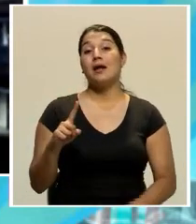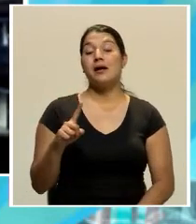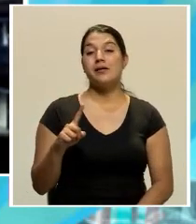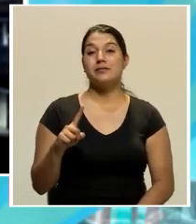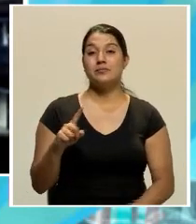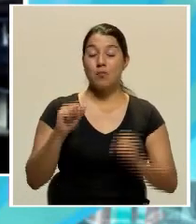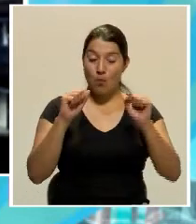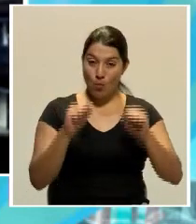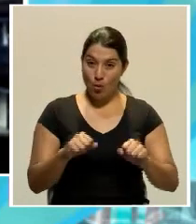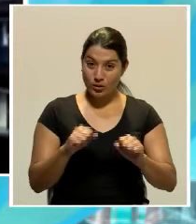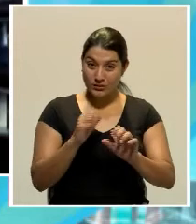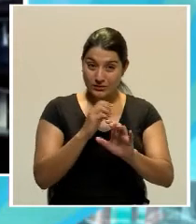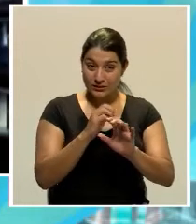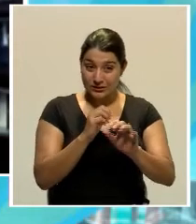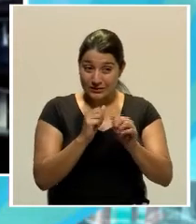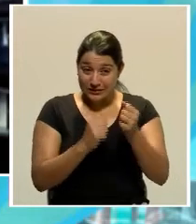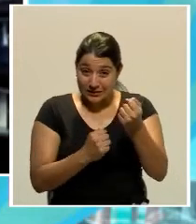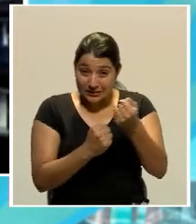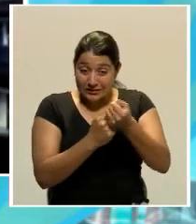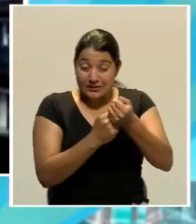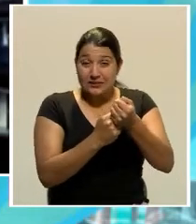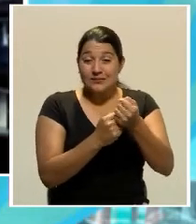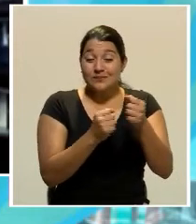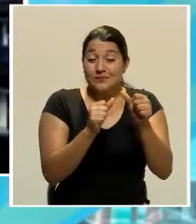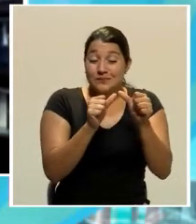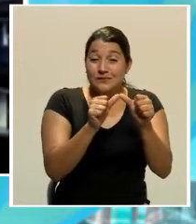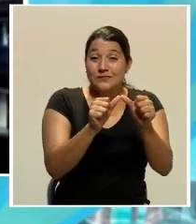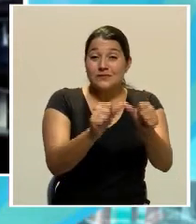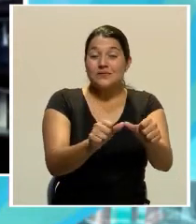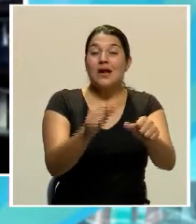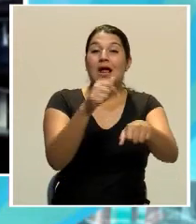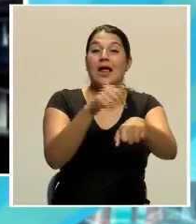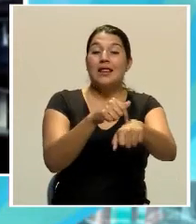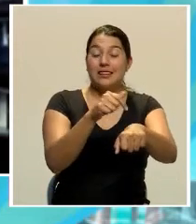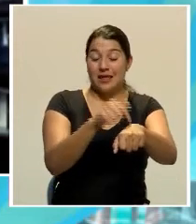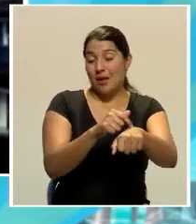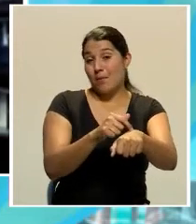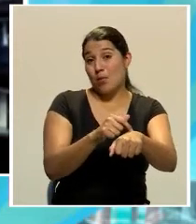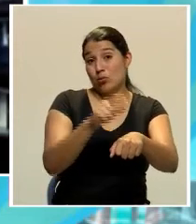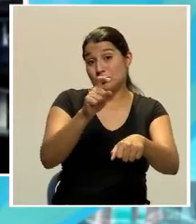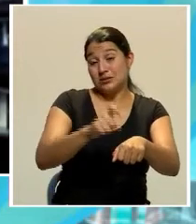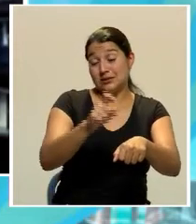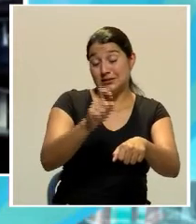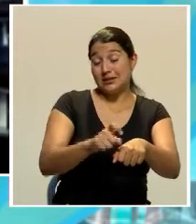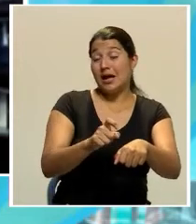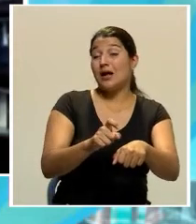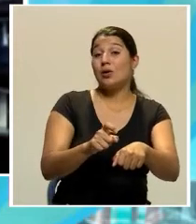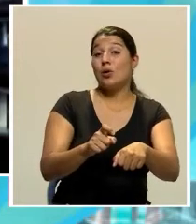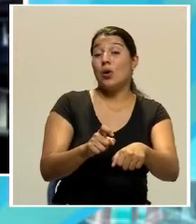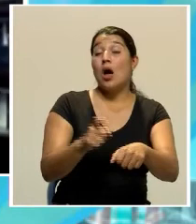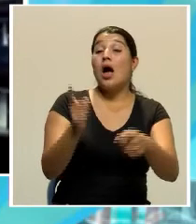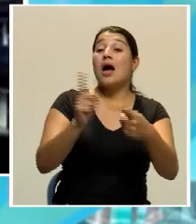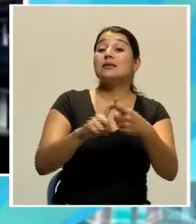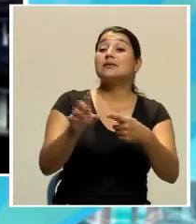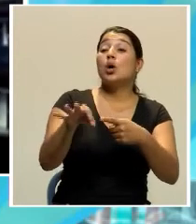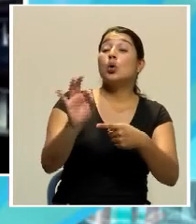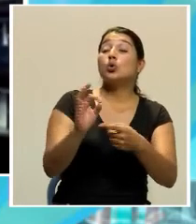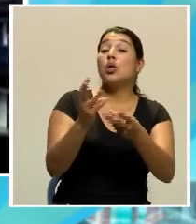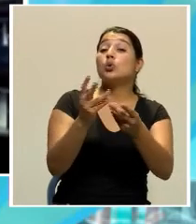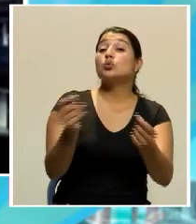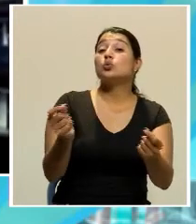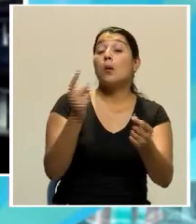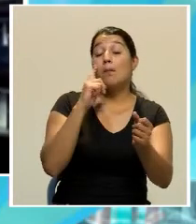para sostener durante el tiempo que lleve salir de la pandemia, de encontrar una cura,